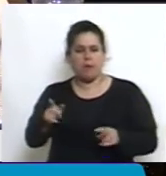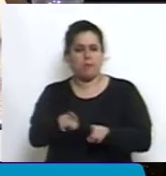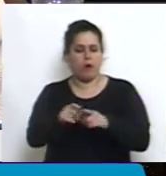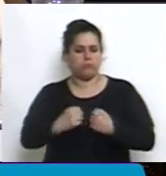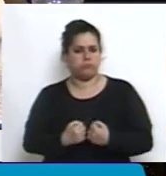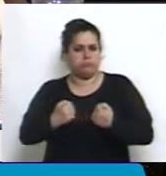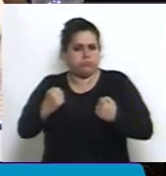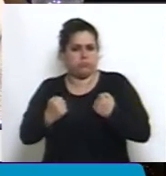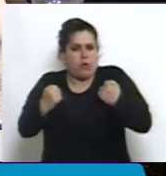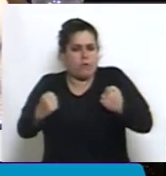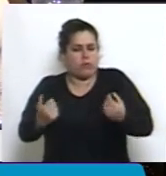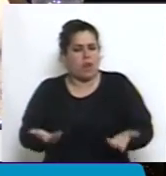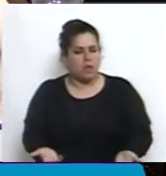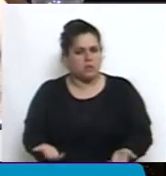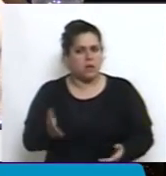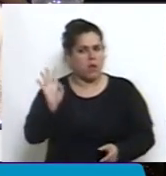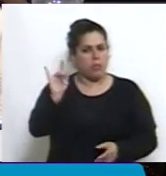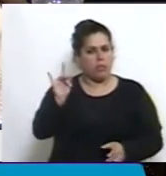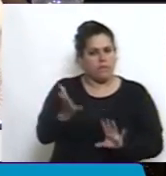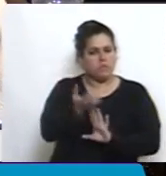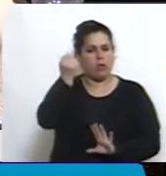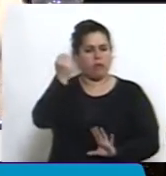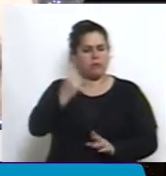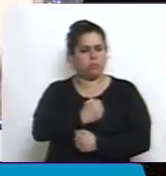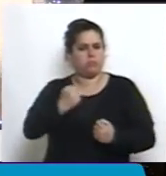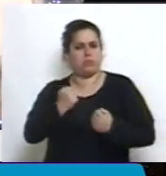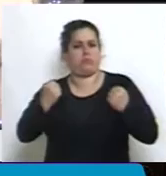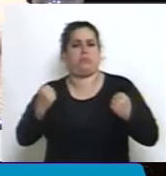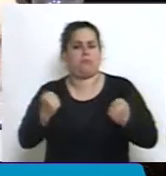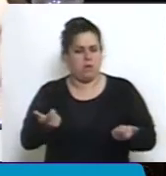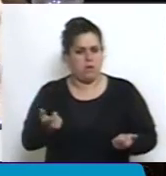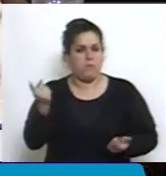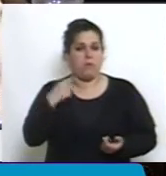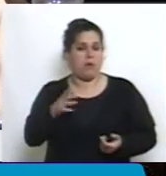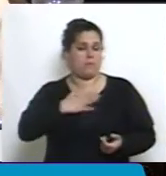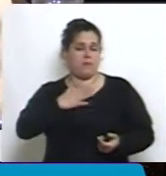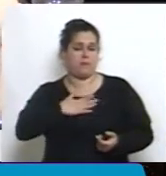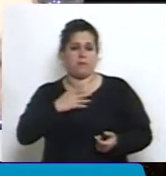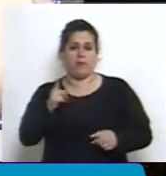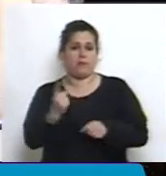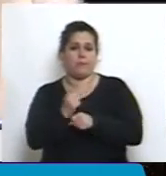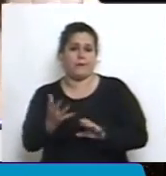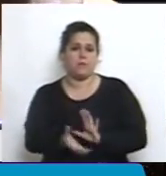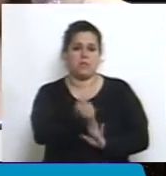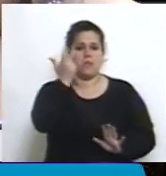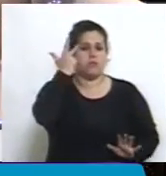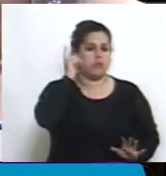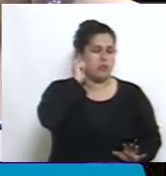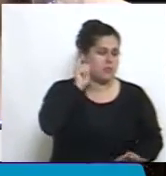fortaleza psicológica tan difícil de conseguir, no necesariamente se consigue a los 18